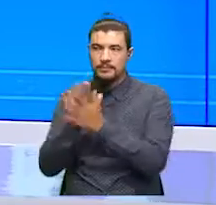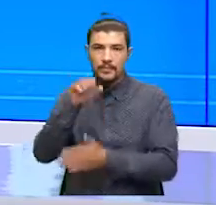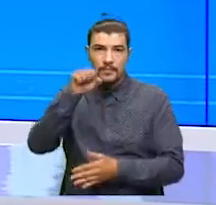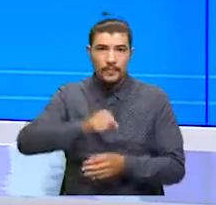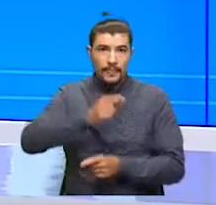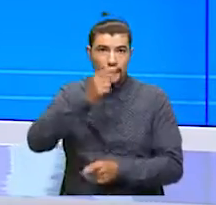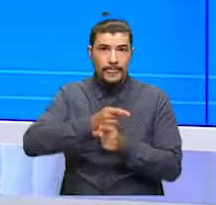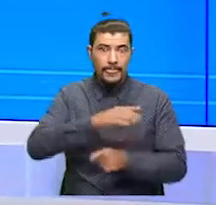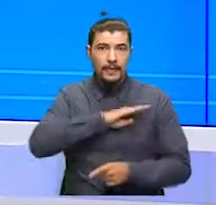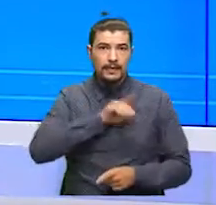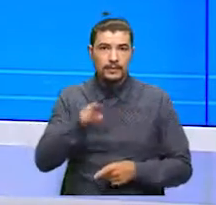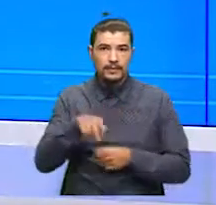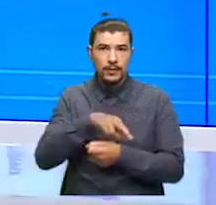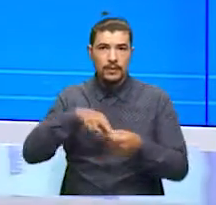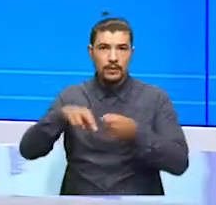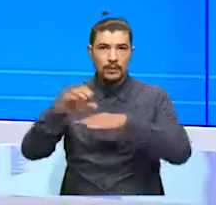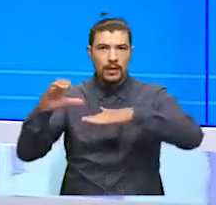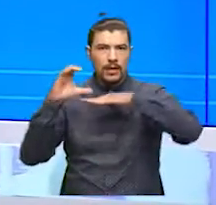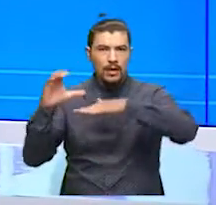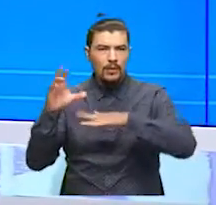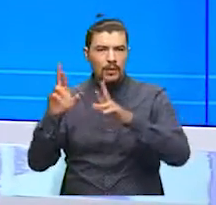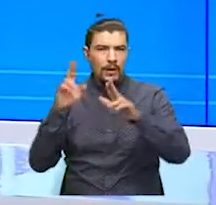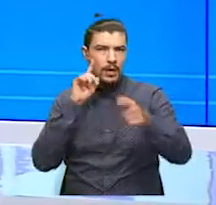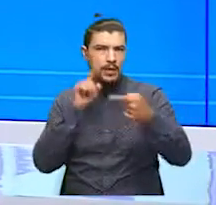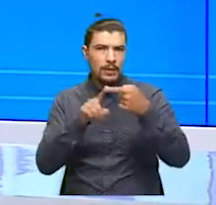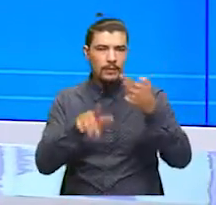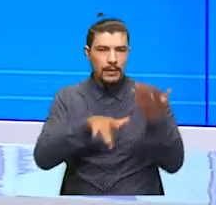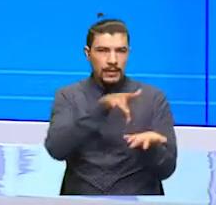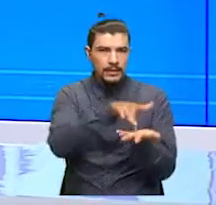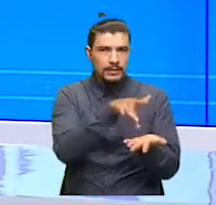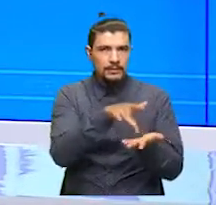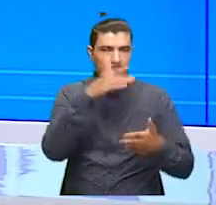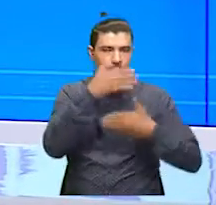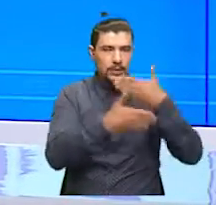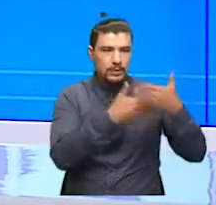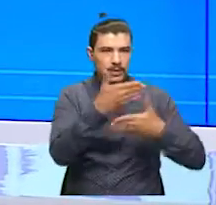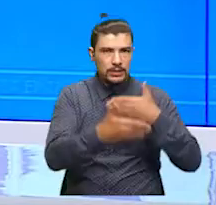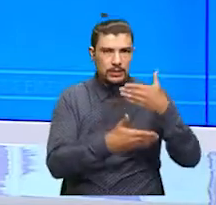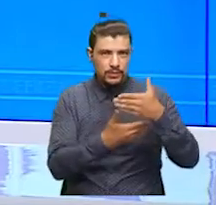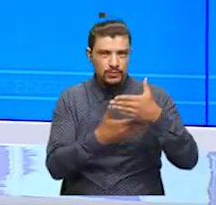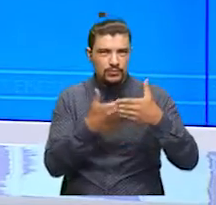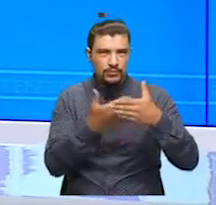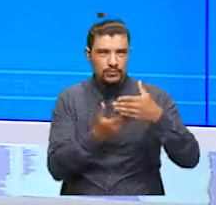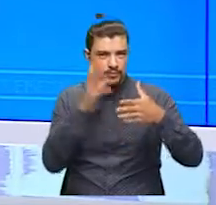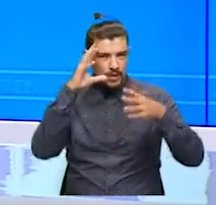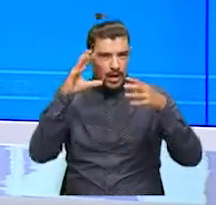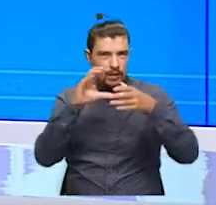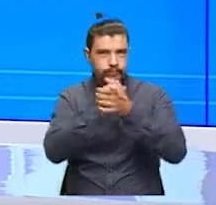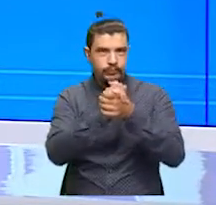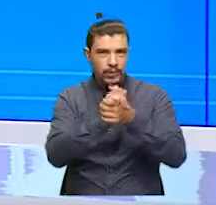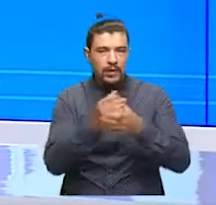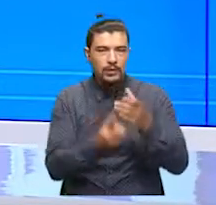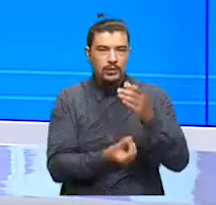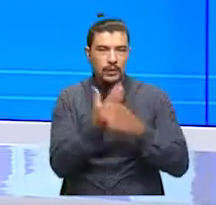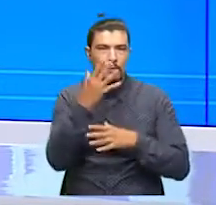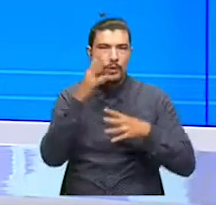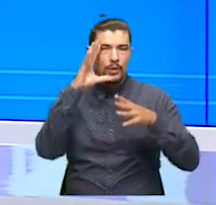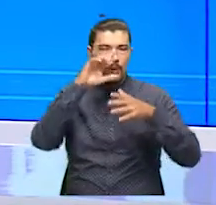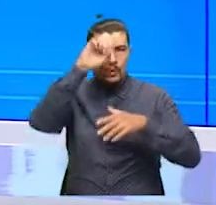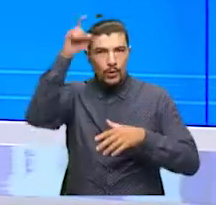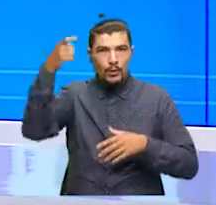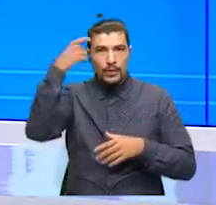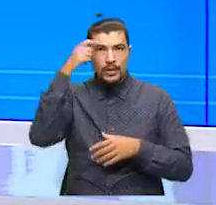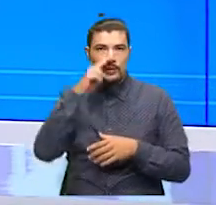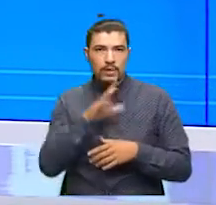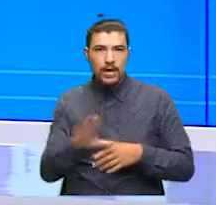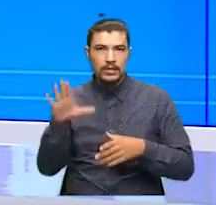los alcaldes de la región del catatumbo buscan hacer parte del proceso de empalme con el nuevo gobierno nacional esto con el fin de no perder los avances que